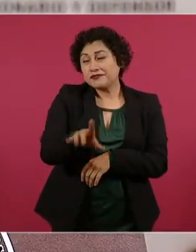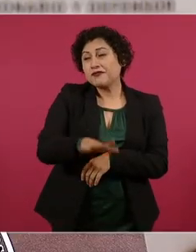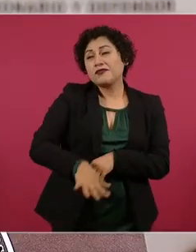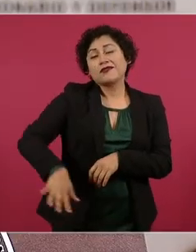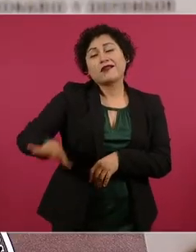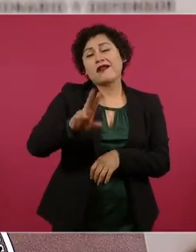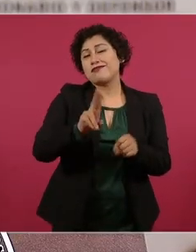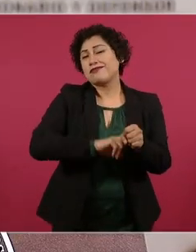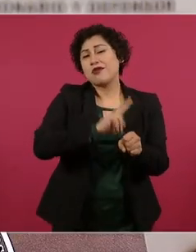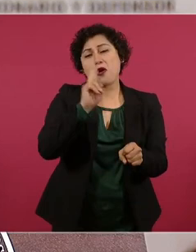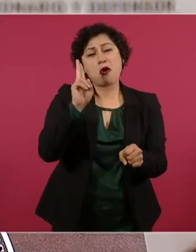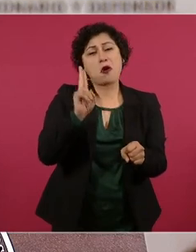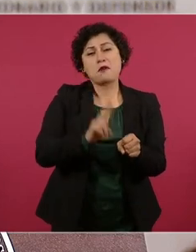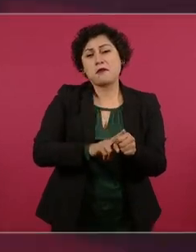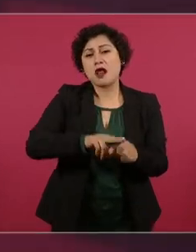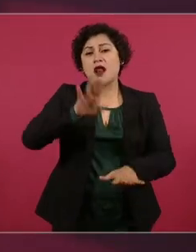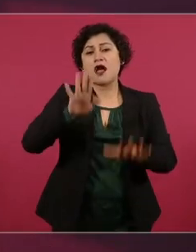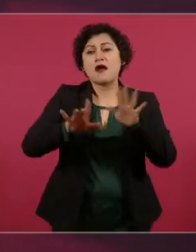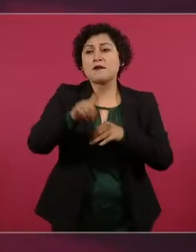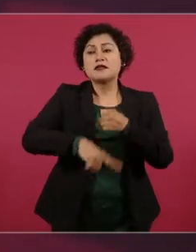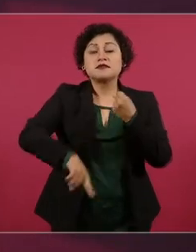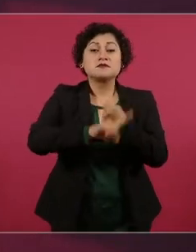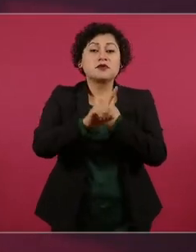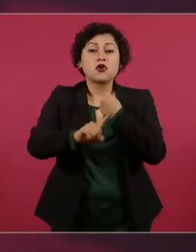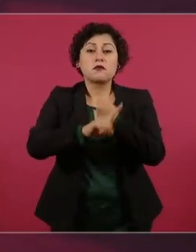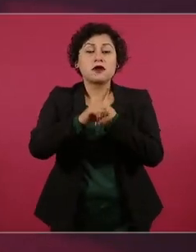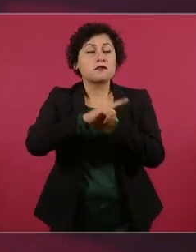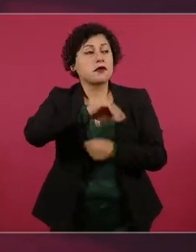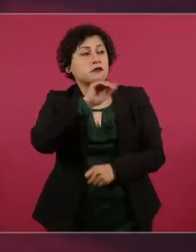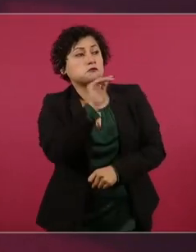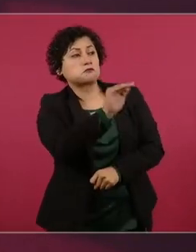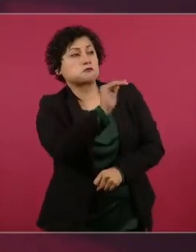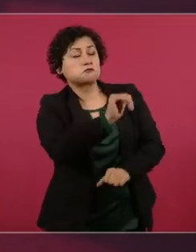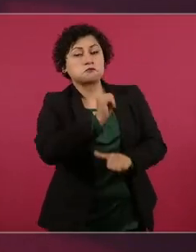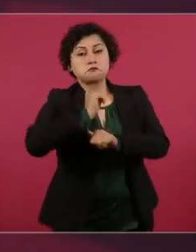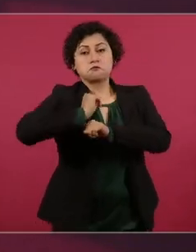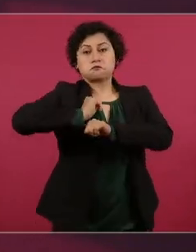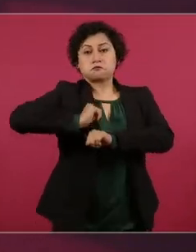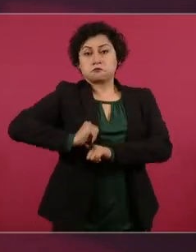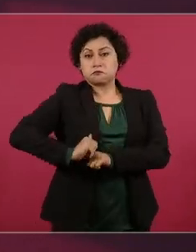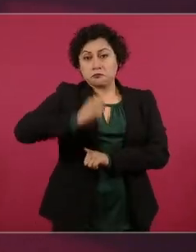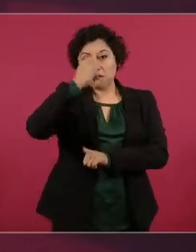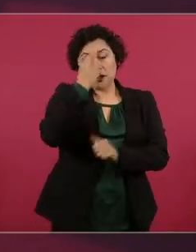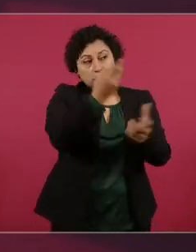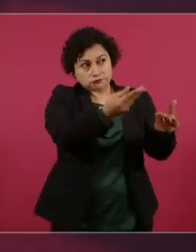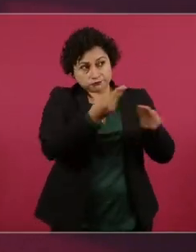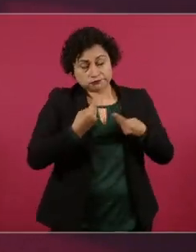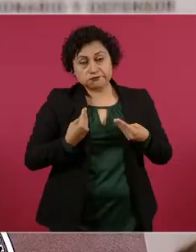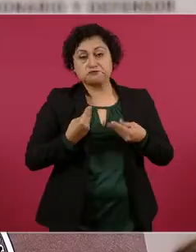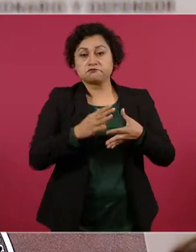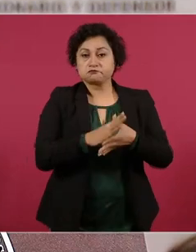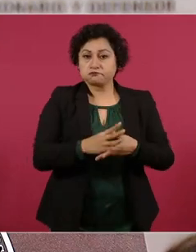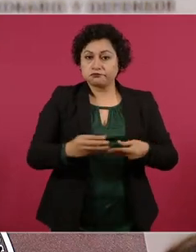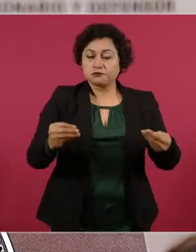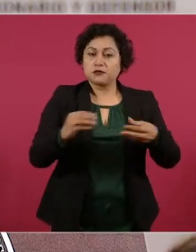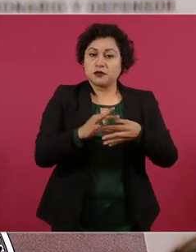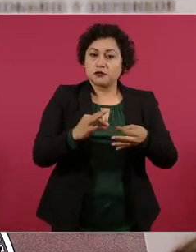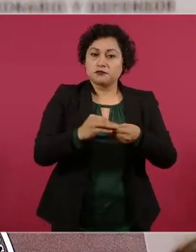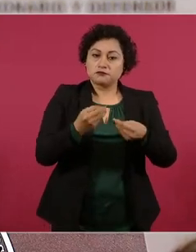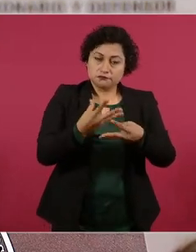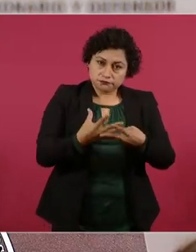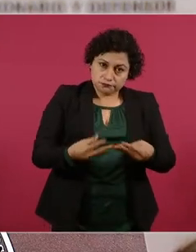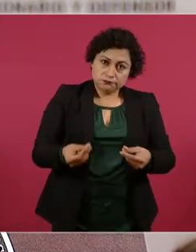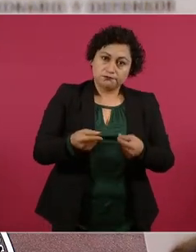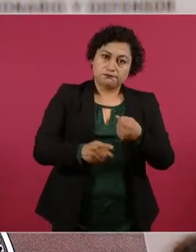las autoridades para solucionarla, cumpliendo con las formalidades y normatividad aplicable. Los trámites